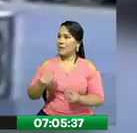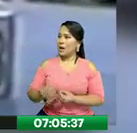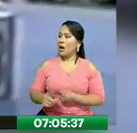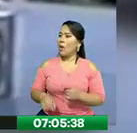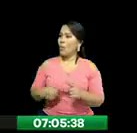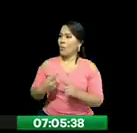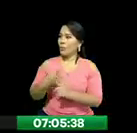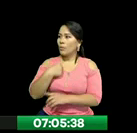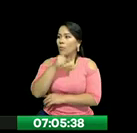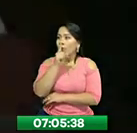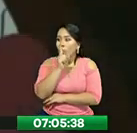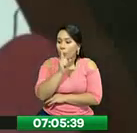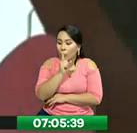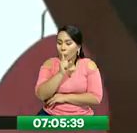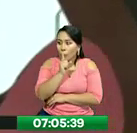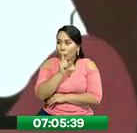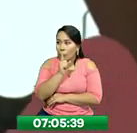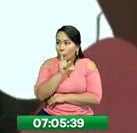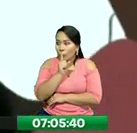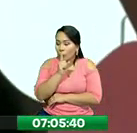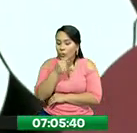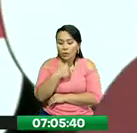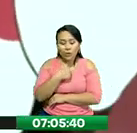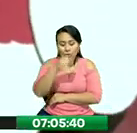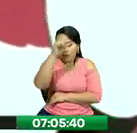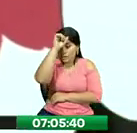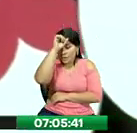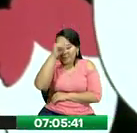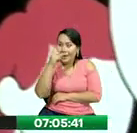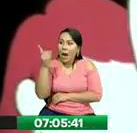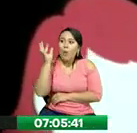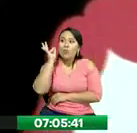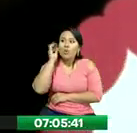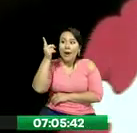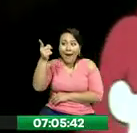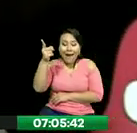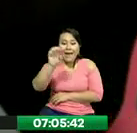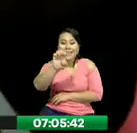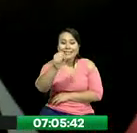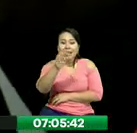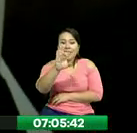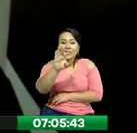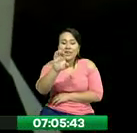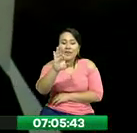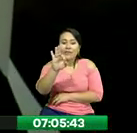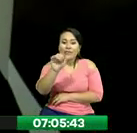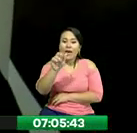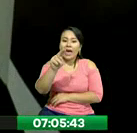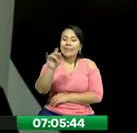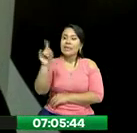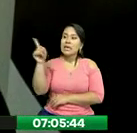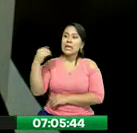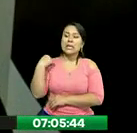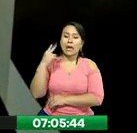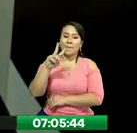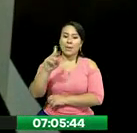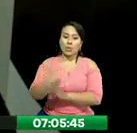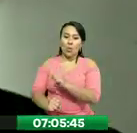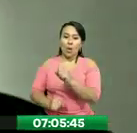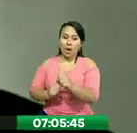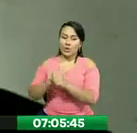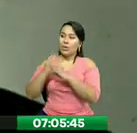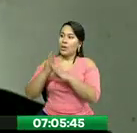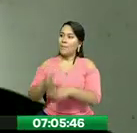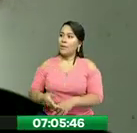Guardé silencio. Este es el testimonio de Stephanie Altamirano, quien 21 años después de ser víctima de presunto abuso